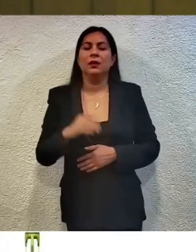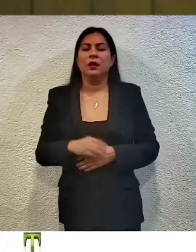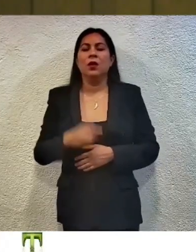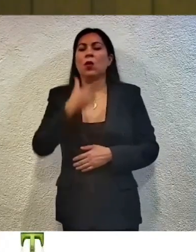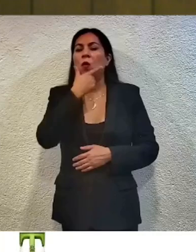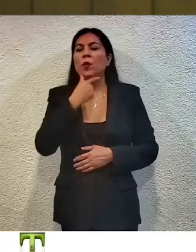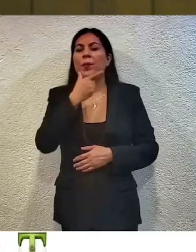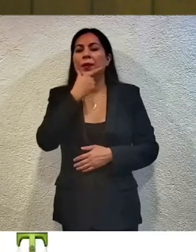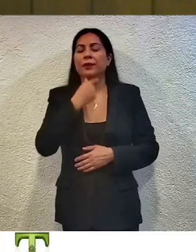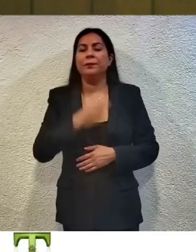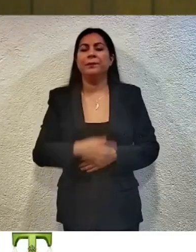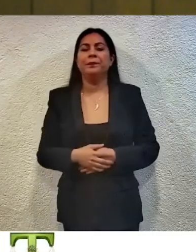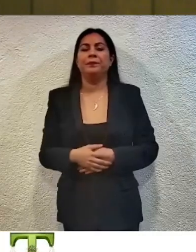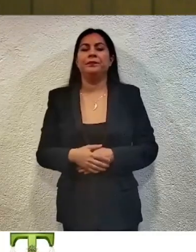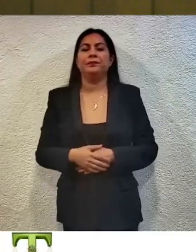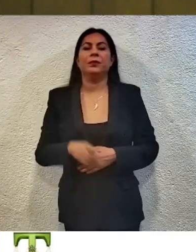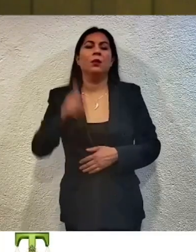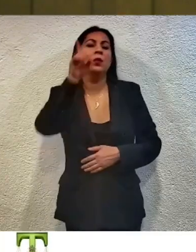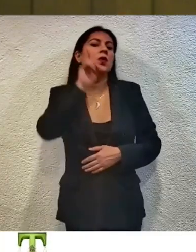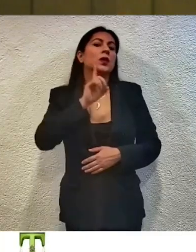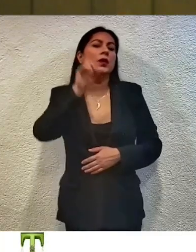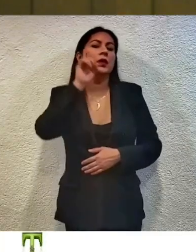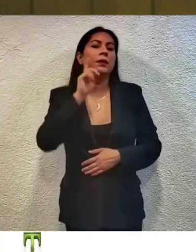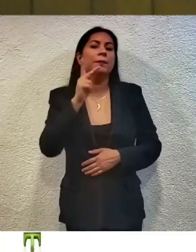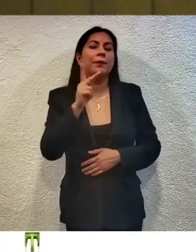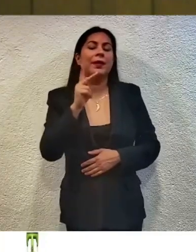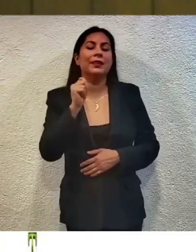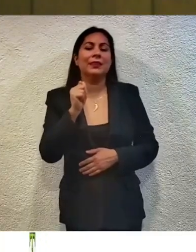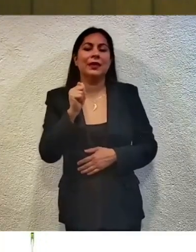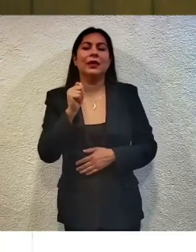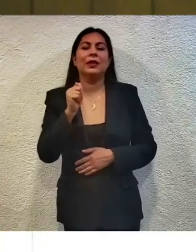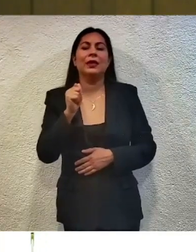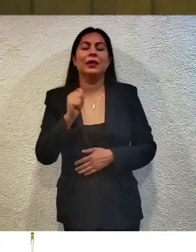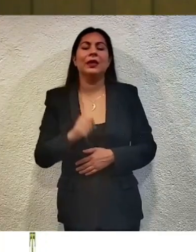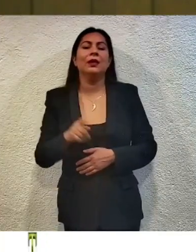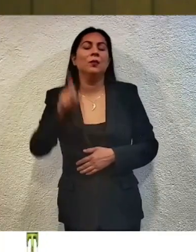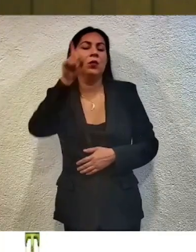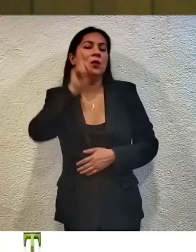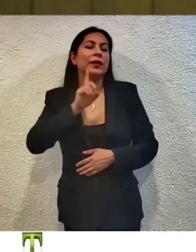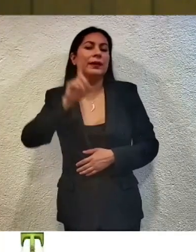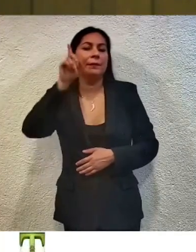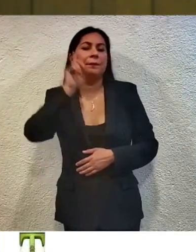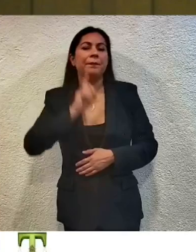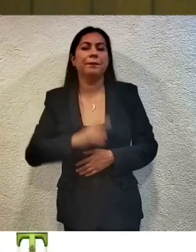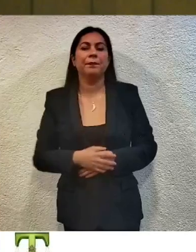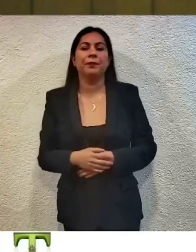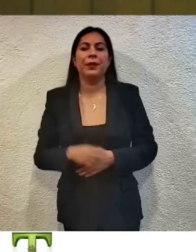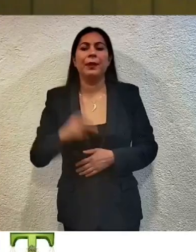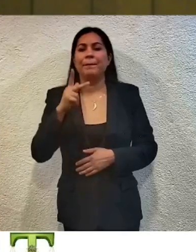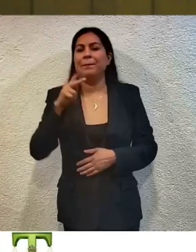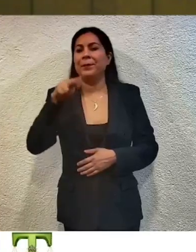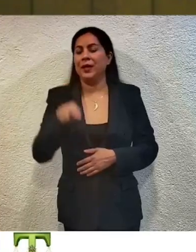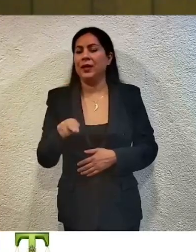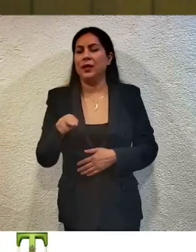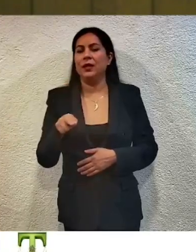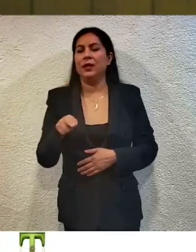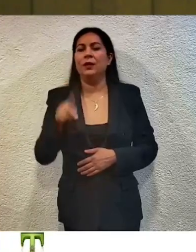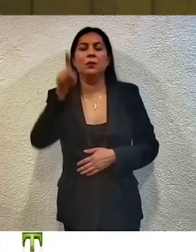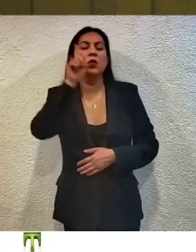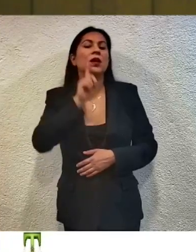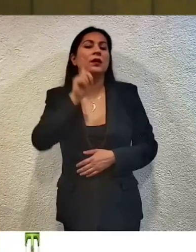hombre, mujer, PT, mujer, PAN,